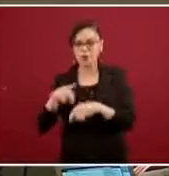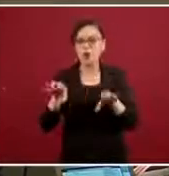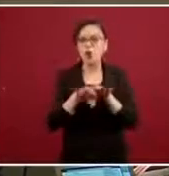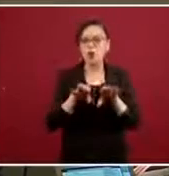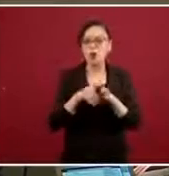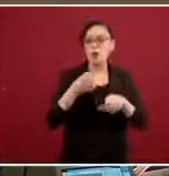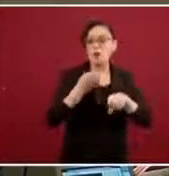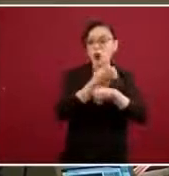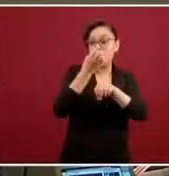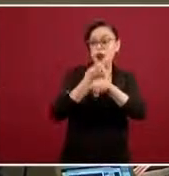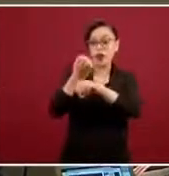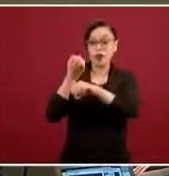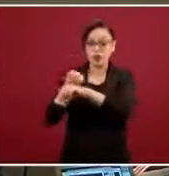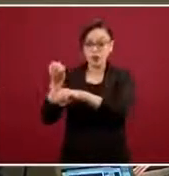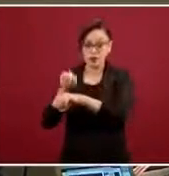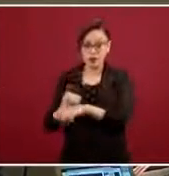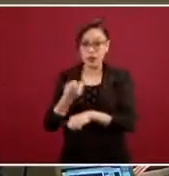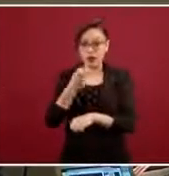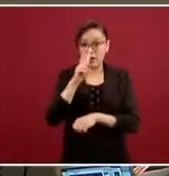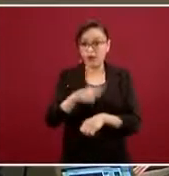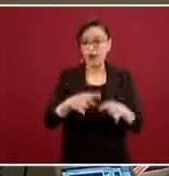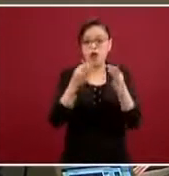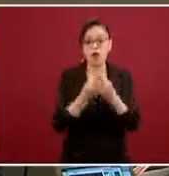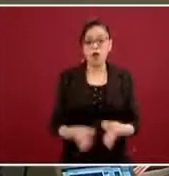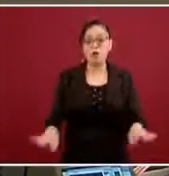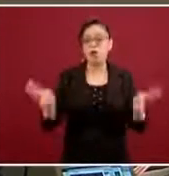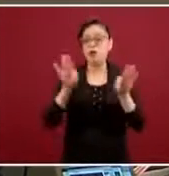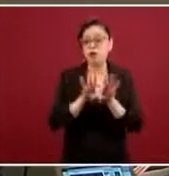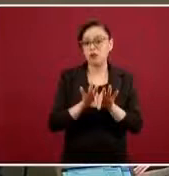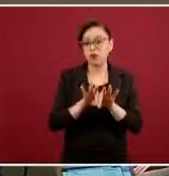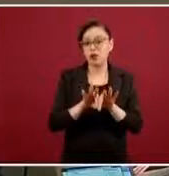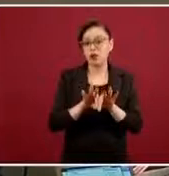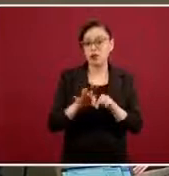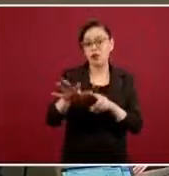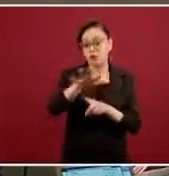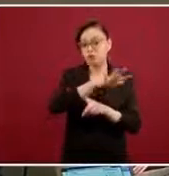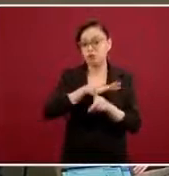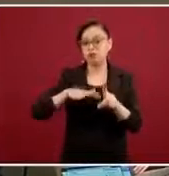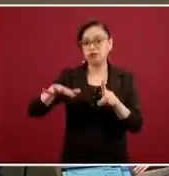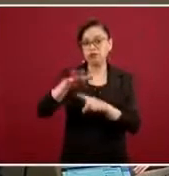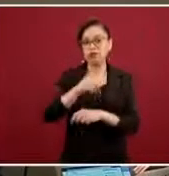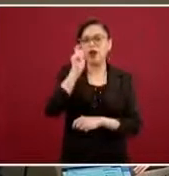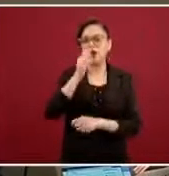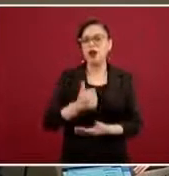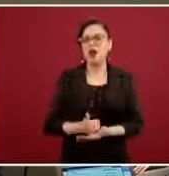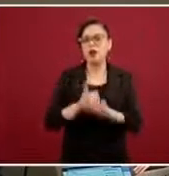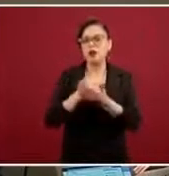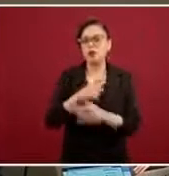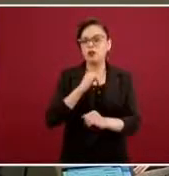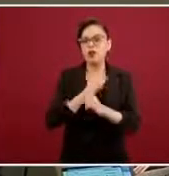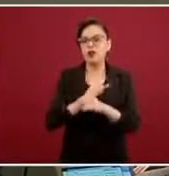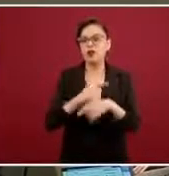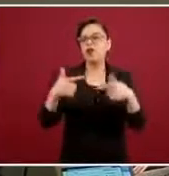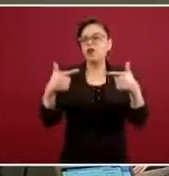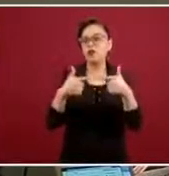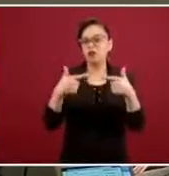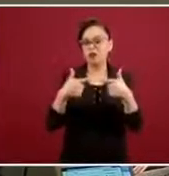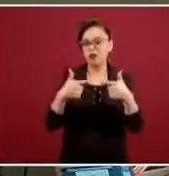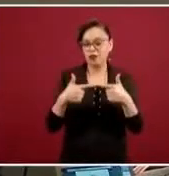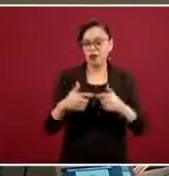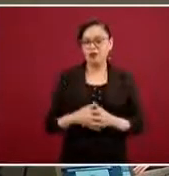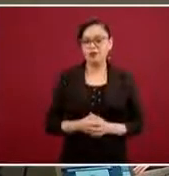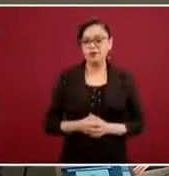es importante, es un reporte de movilidad comunitaria de parte de Google que nos ofrece